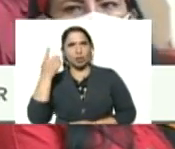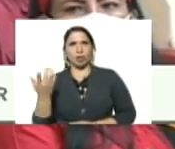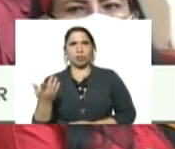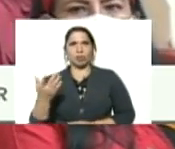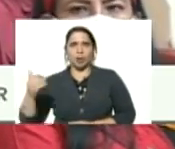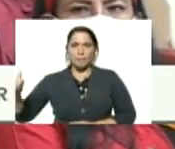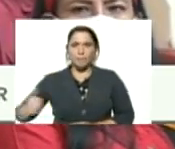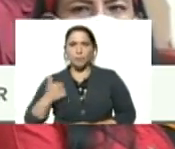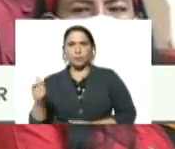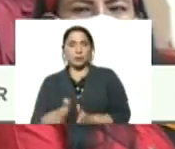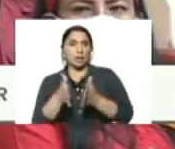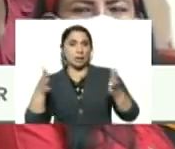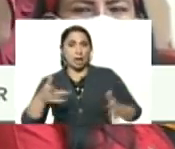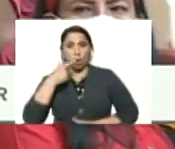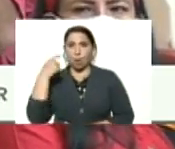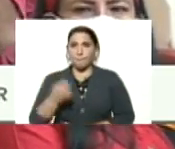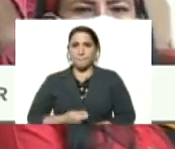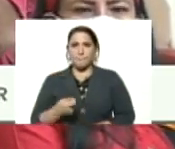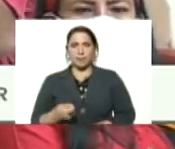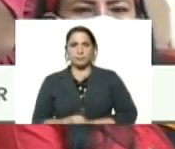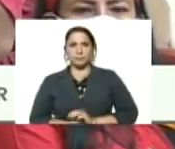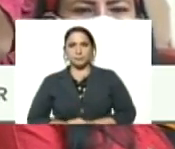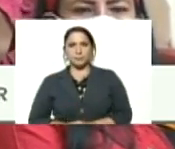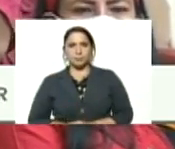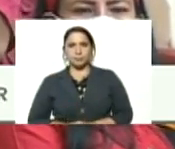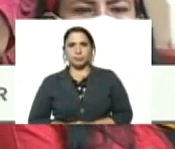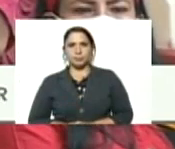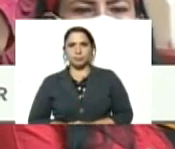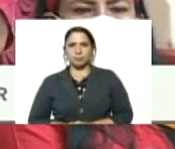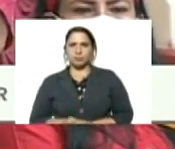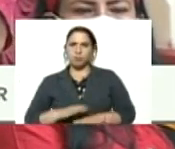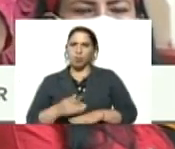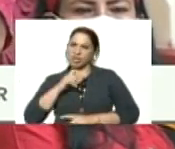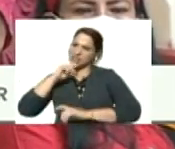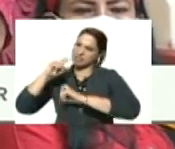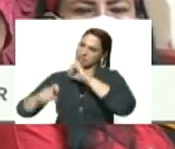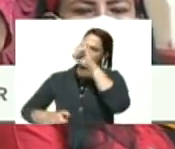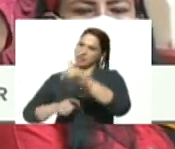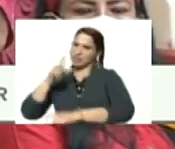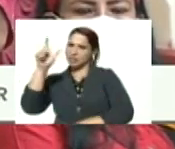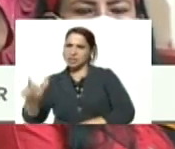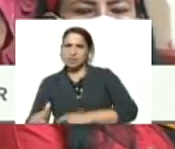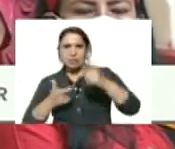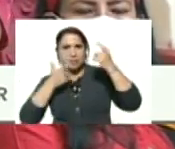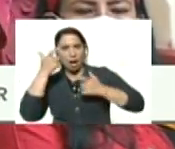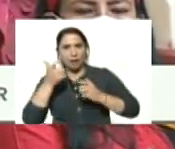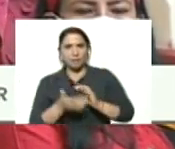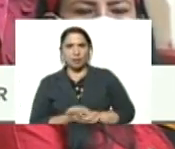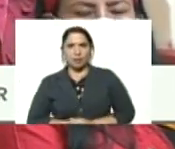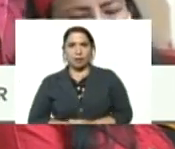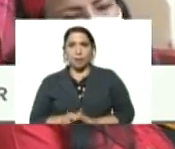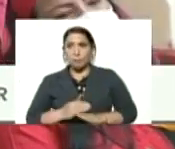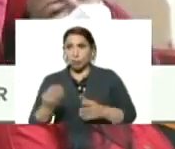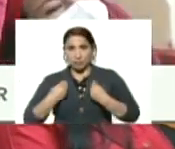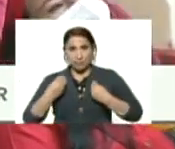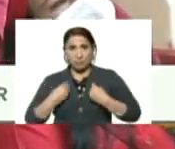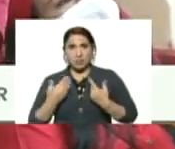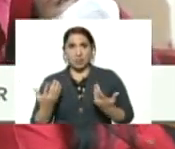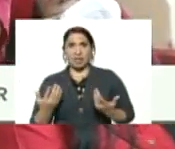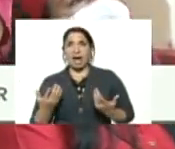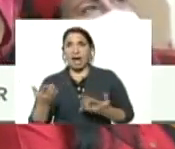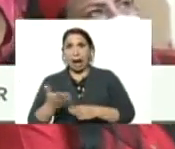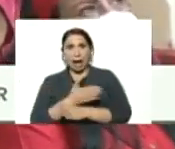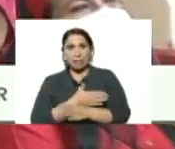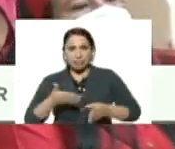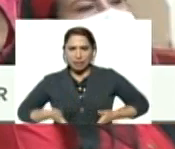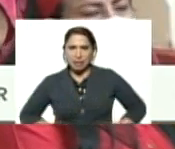a ese gran ser humano, por sus odios, porque era de allá, de un pueblo, ¿eh? Y eso pesa